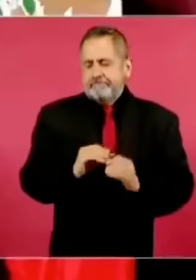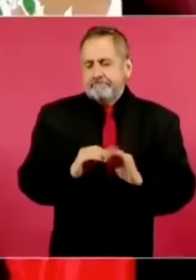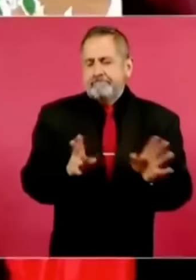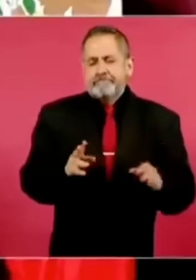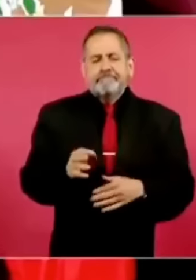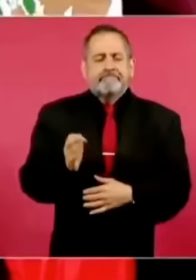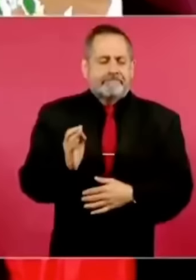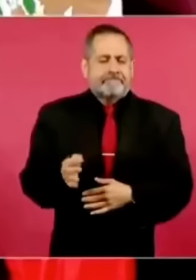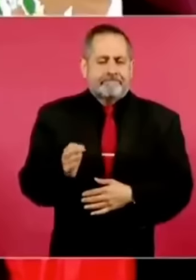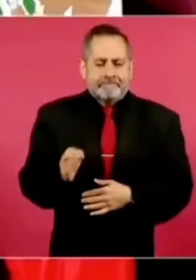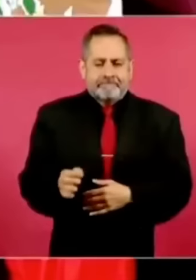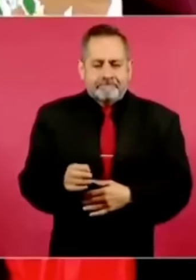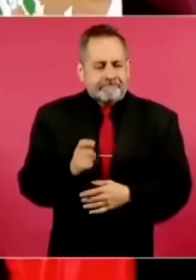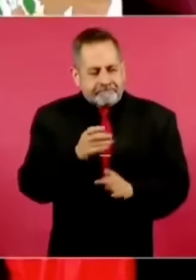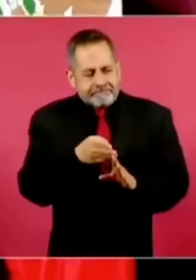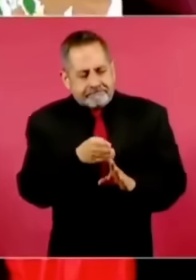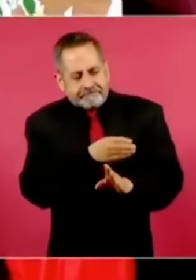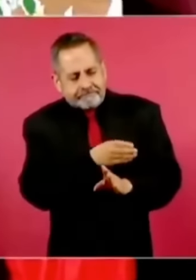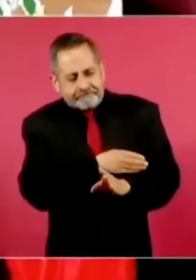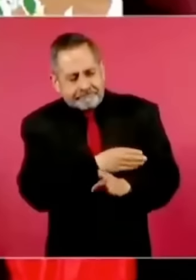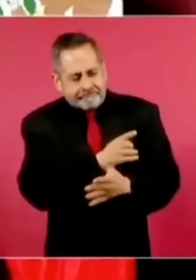actitudes sin los antecedentes.